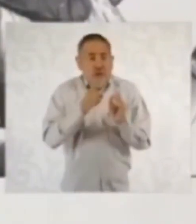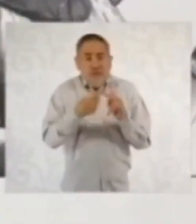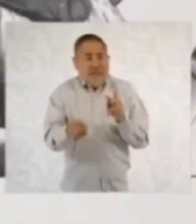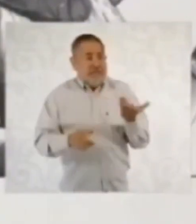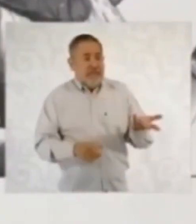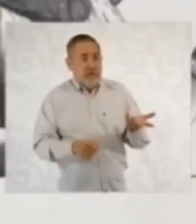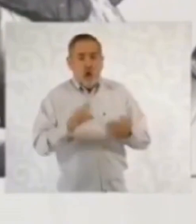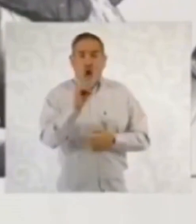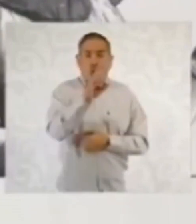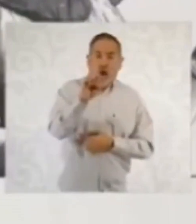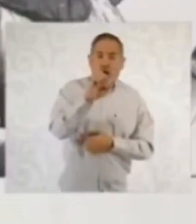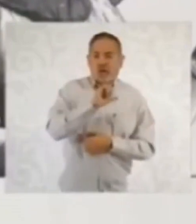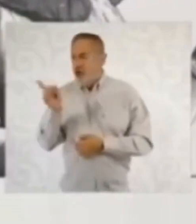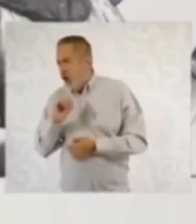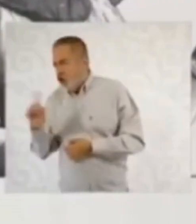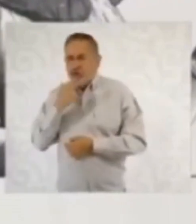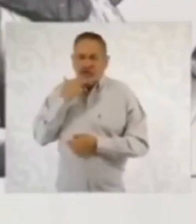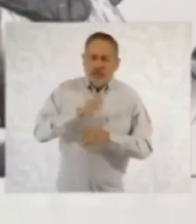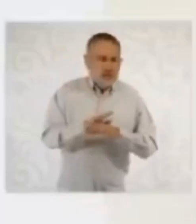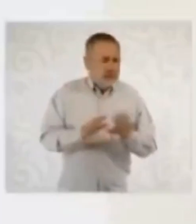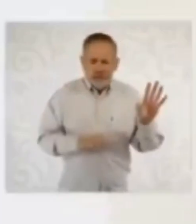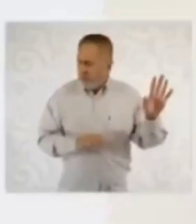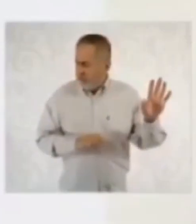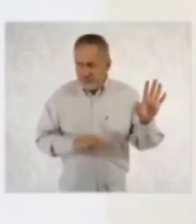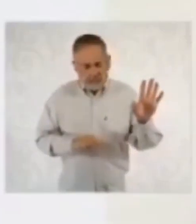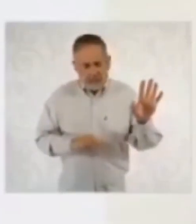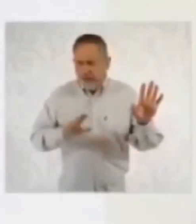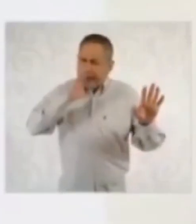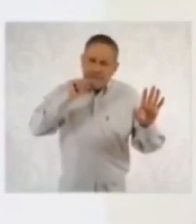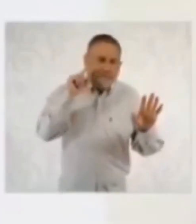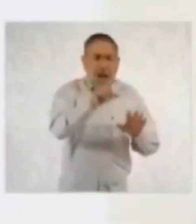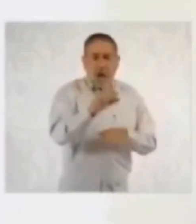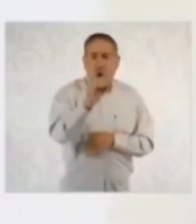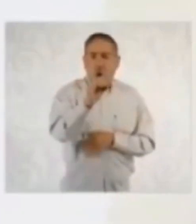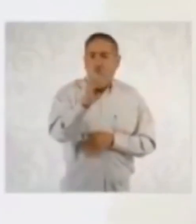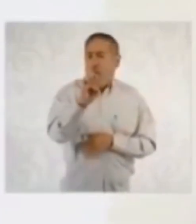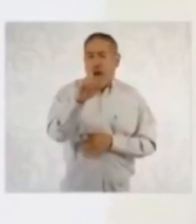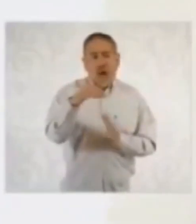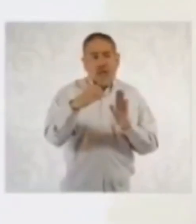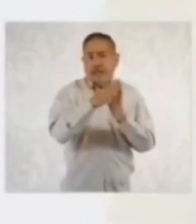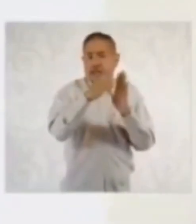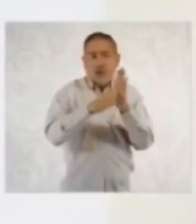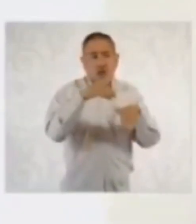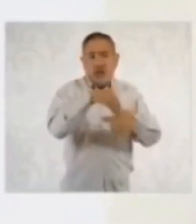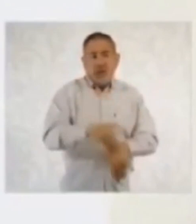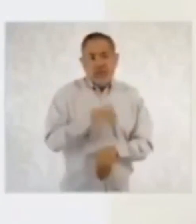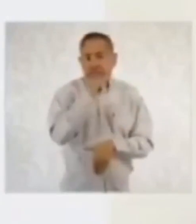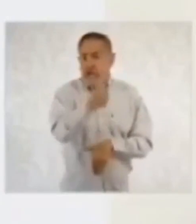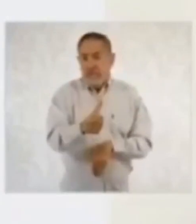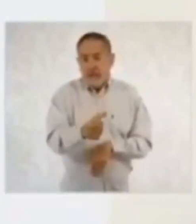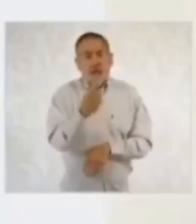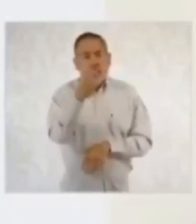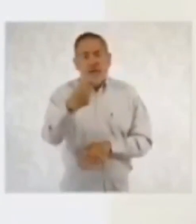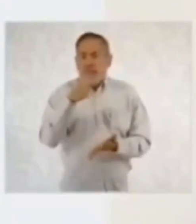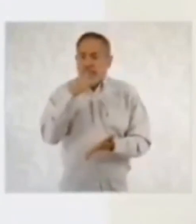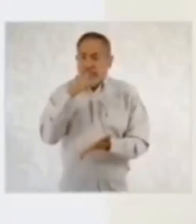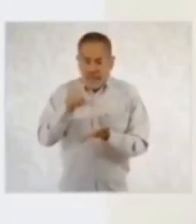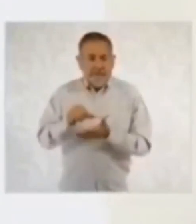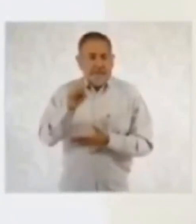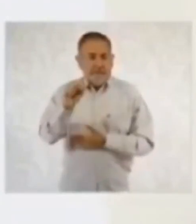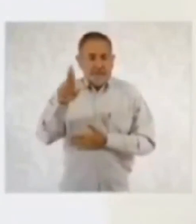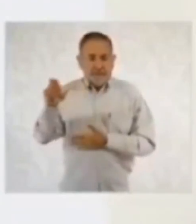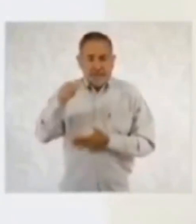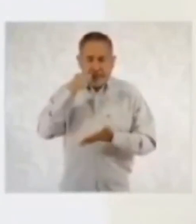funcionamiento. Entonces, excede completamente los estatutos de la OEA. Por eso esta carta que envía